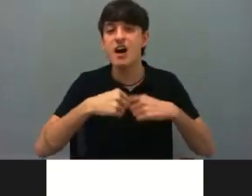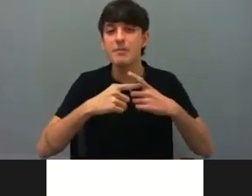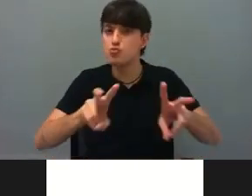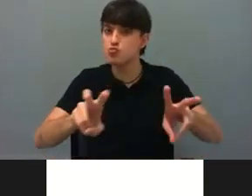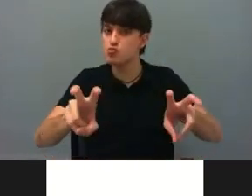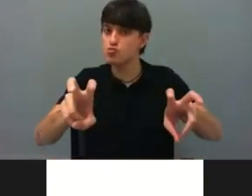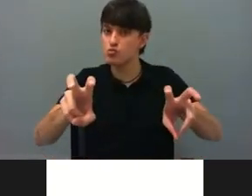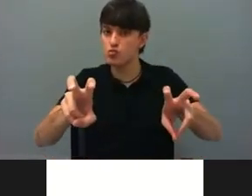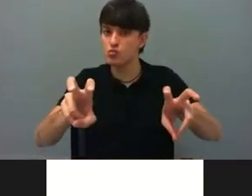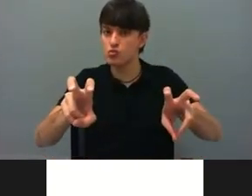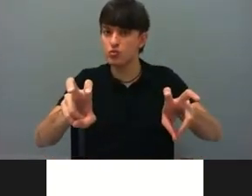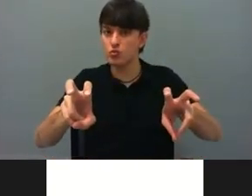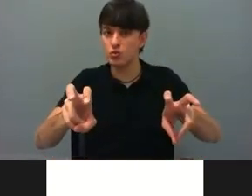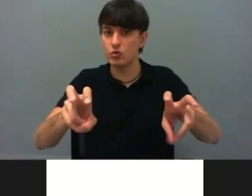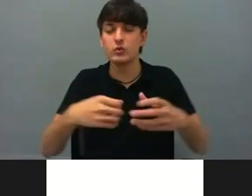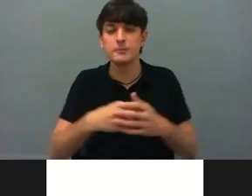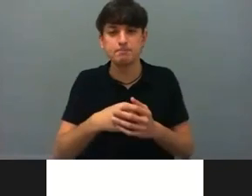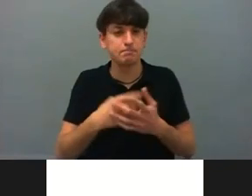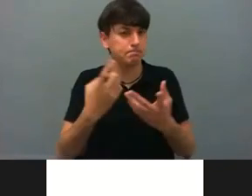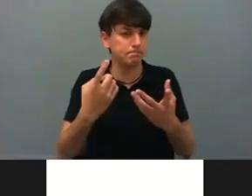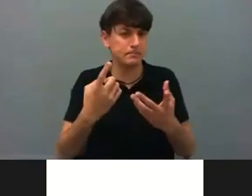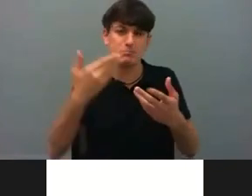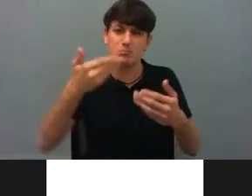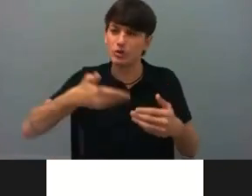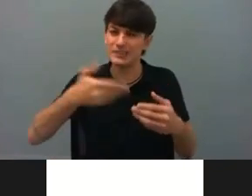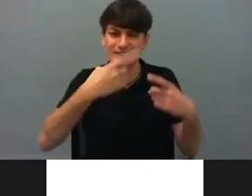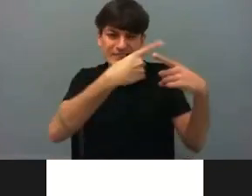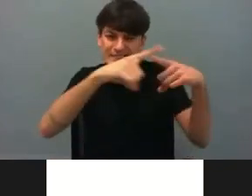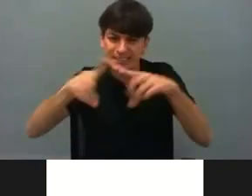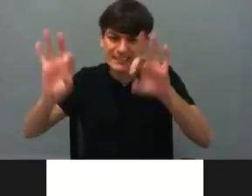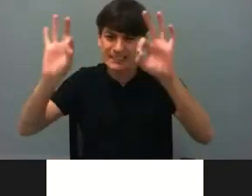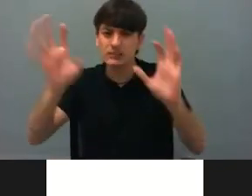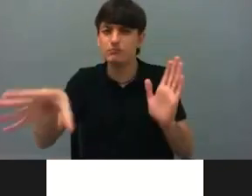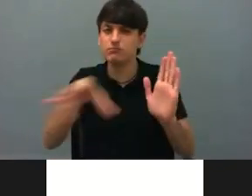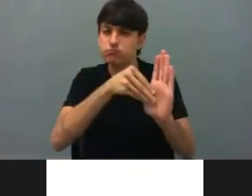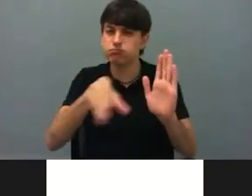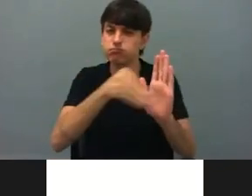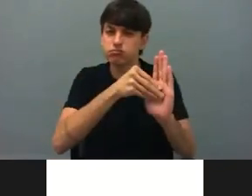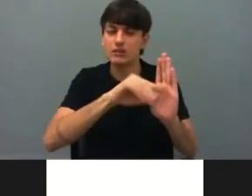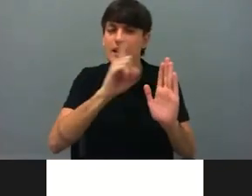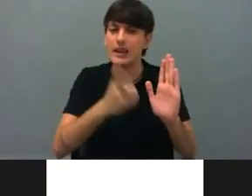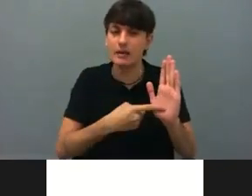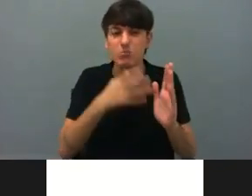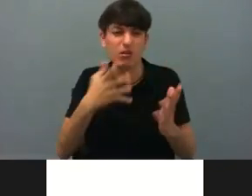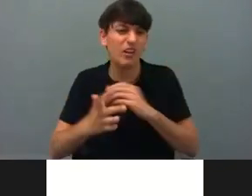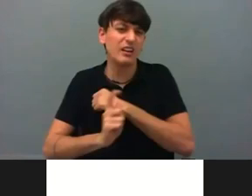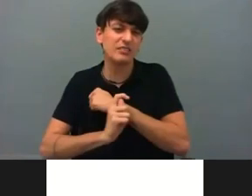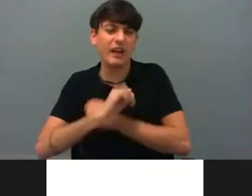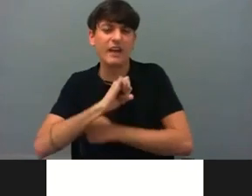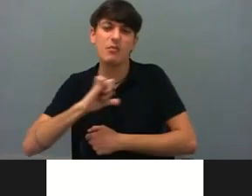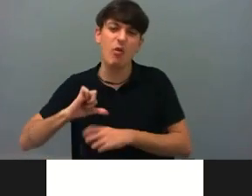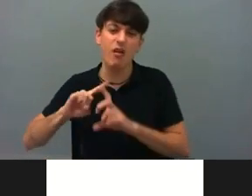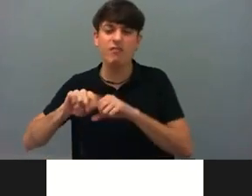se tengan en consideración estas cuestiones, porque sin duda las estrategias individuales o familiares y las